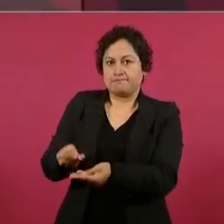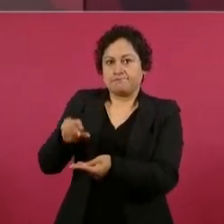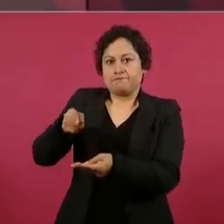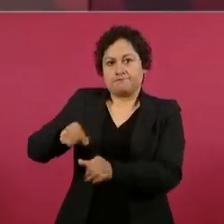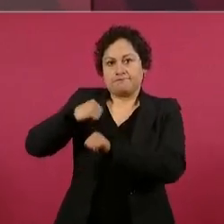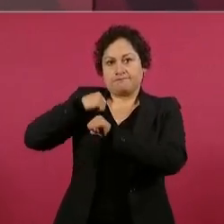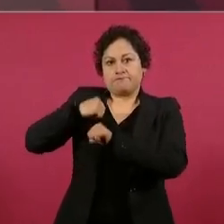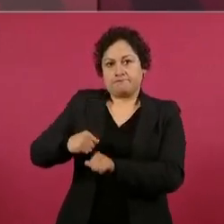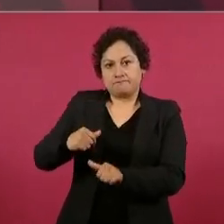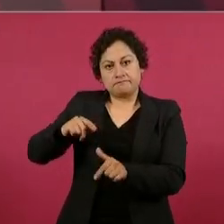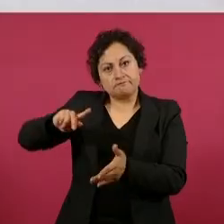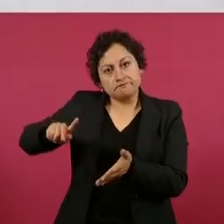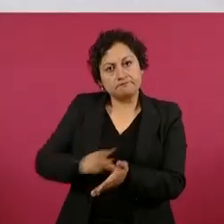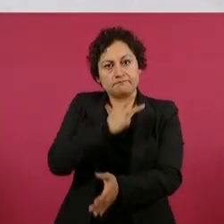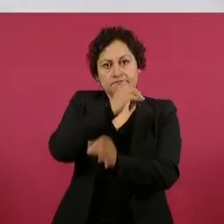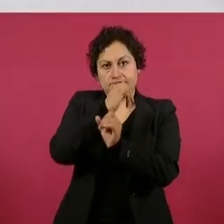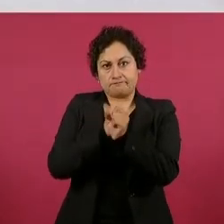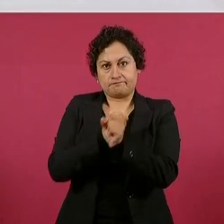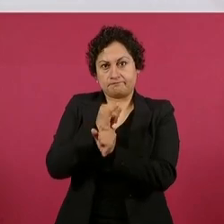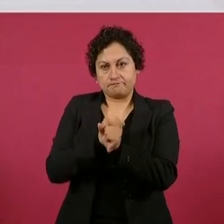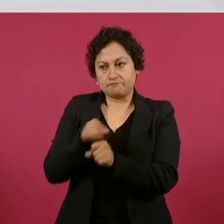estas contradicciones.